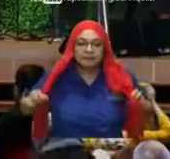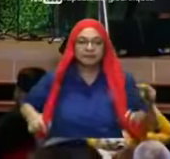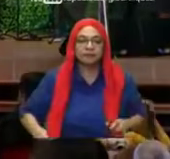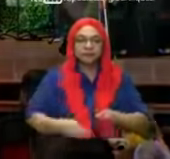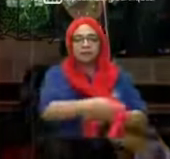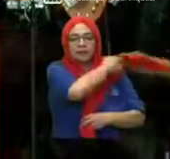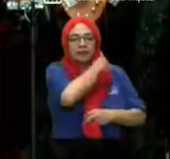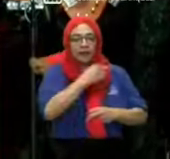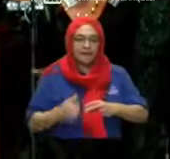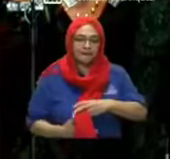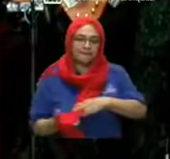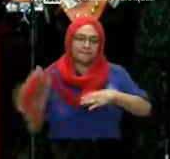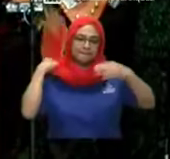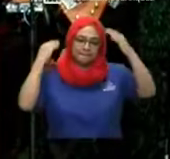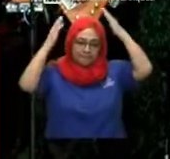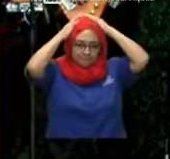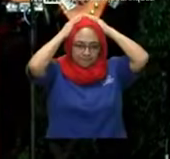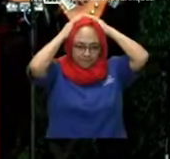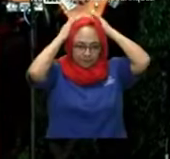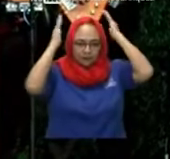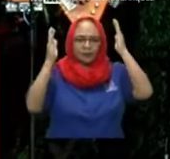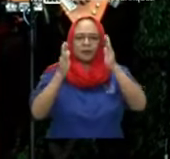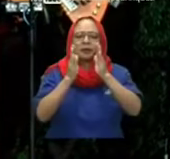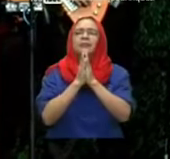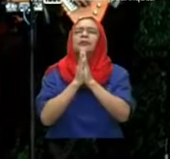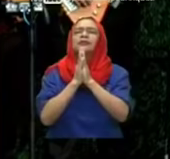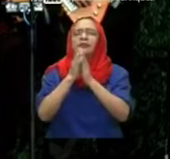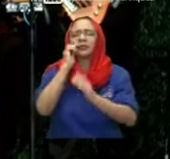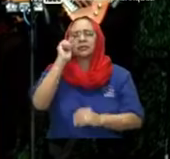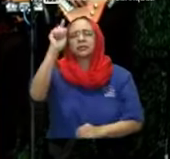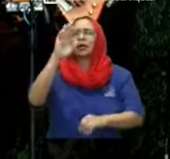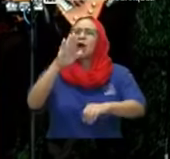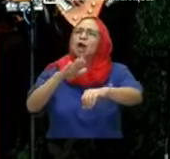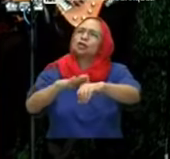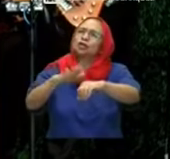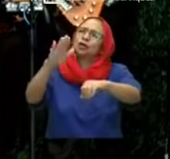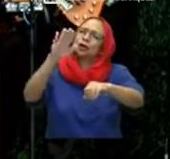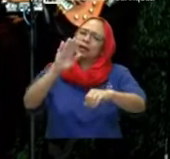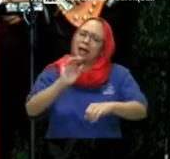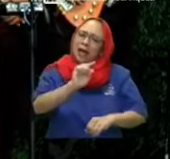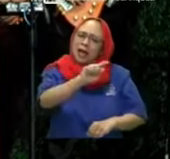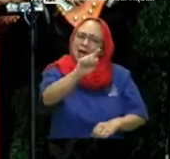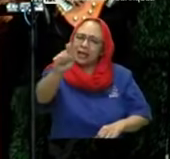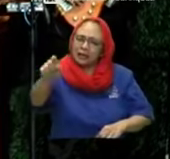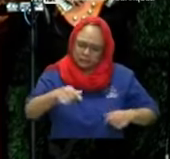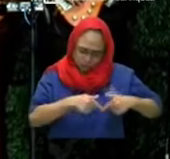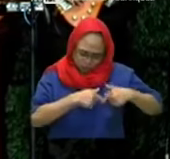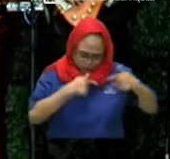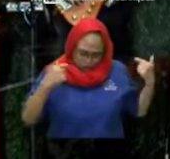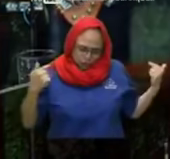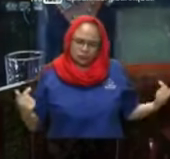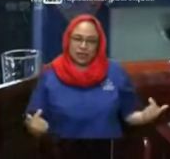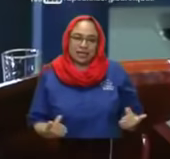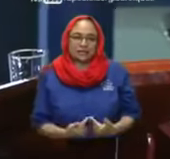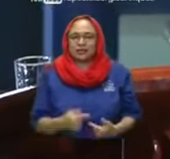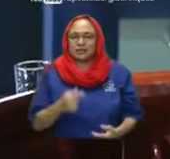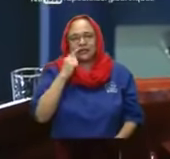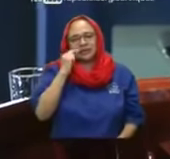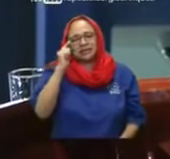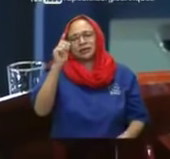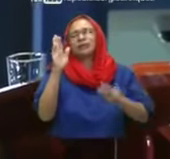toca corazones, Señor. Toca corazones, Señor. Toca corazones. Toca